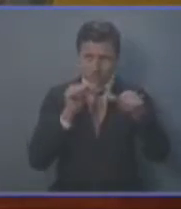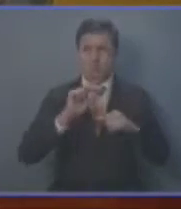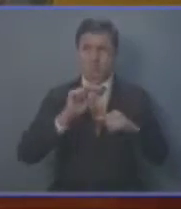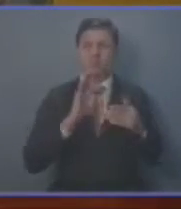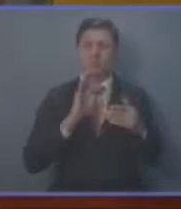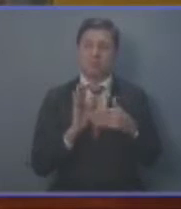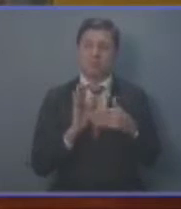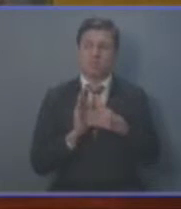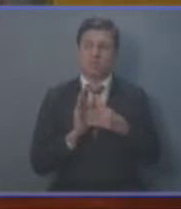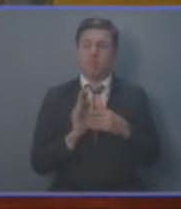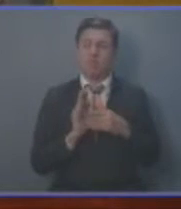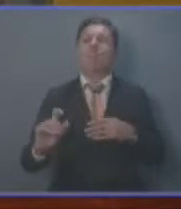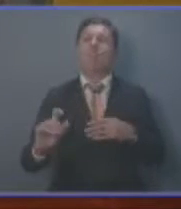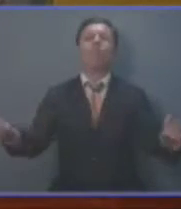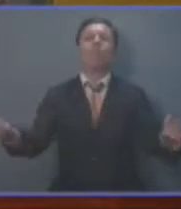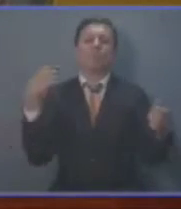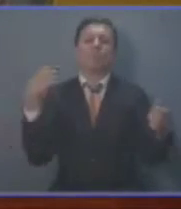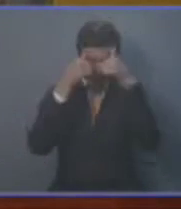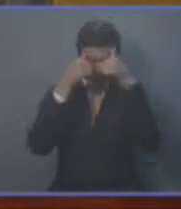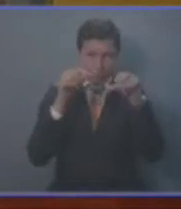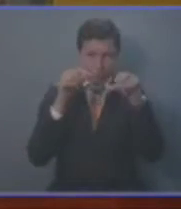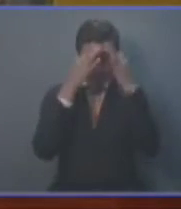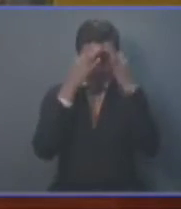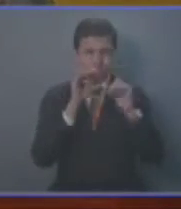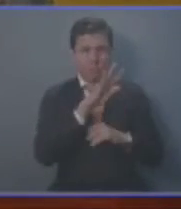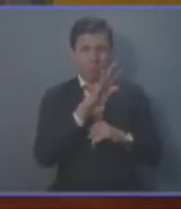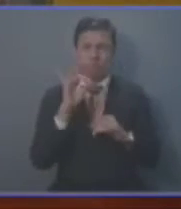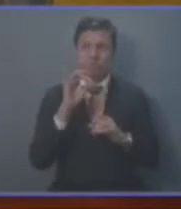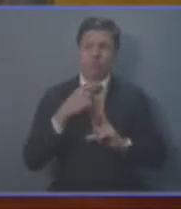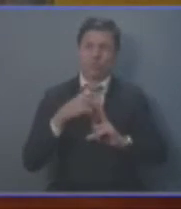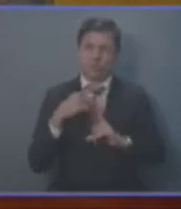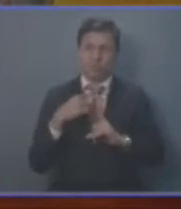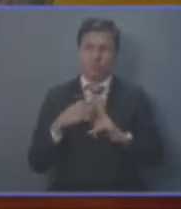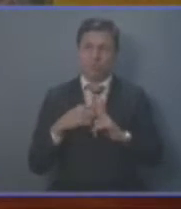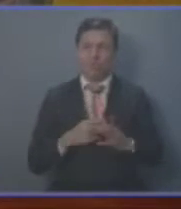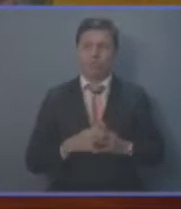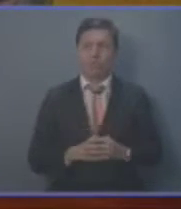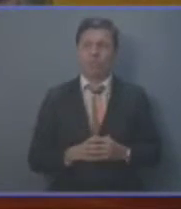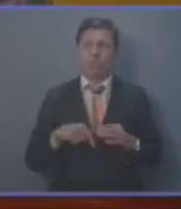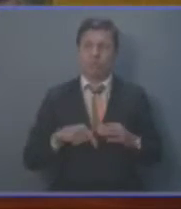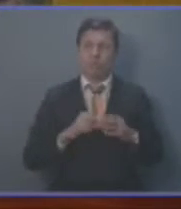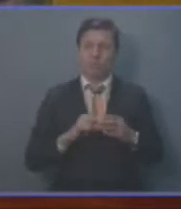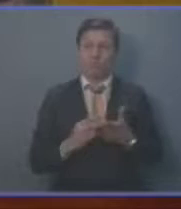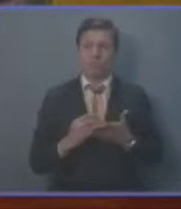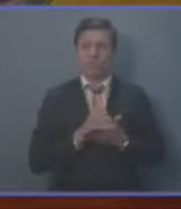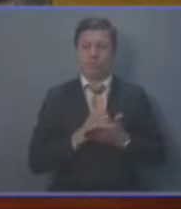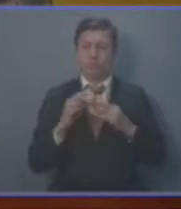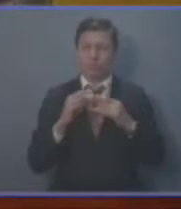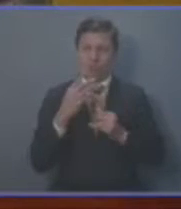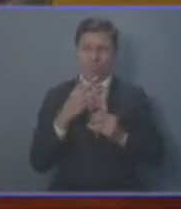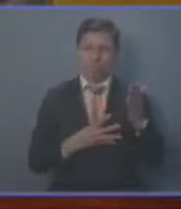en contra, se aprueba el dictamen número 48 favorable a la Comisión de Hacienda.